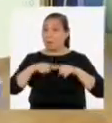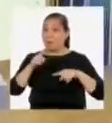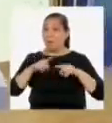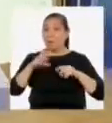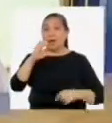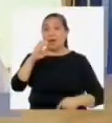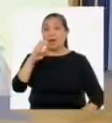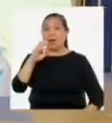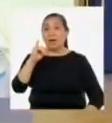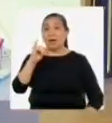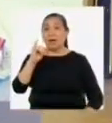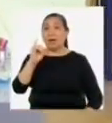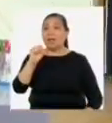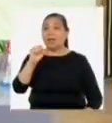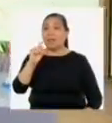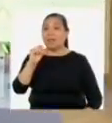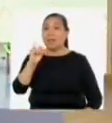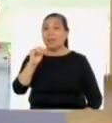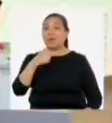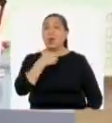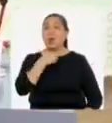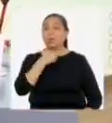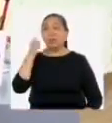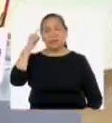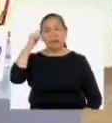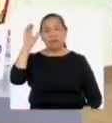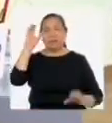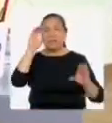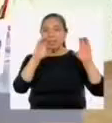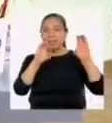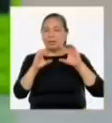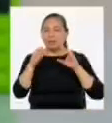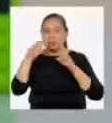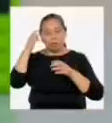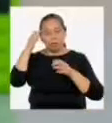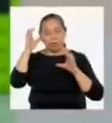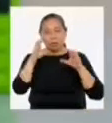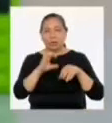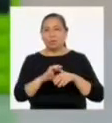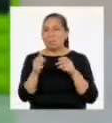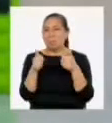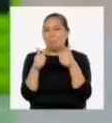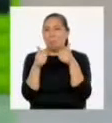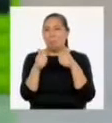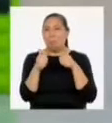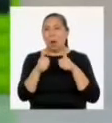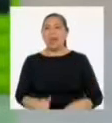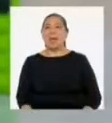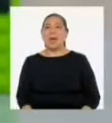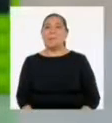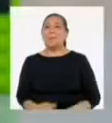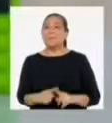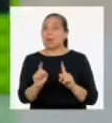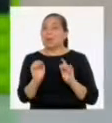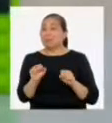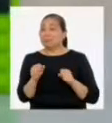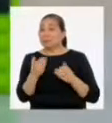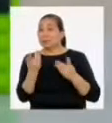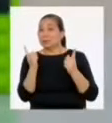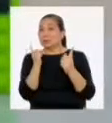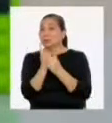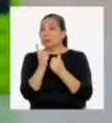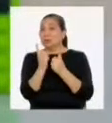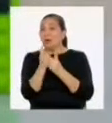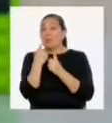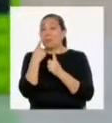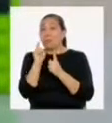le ha gustado la ciencia y piensa que en el futuro le gustaría ser científica. ¡Qué excelente, Rodrigo! Quizás podría ser quien